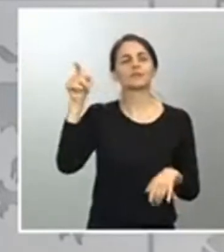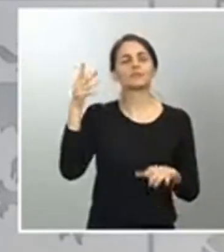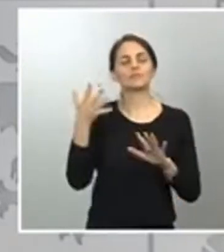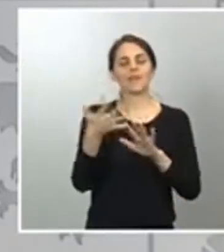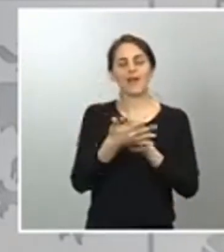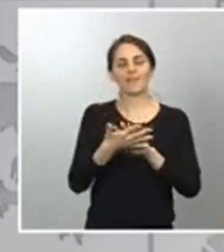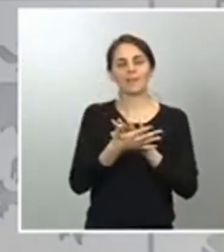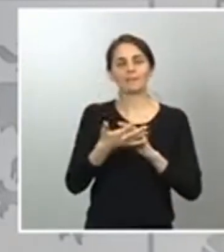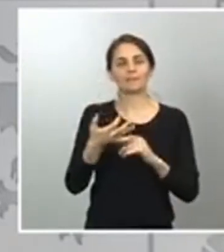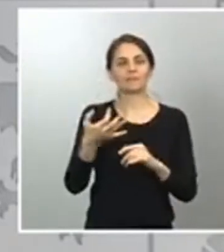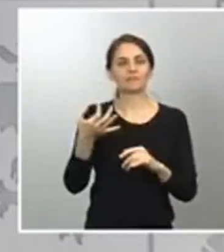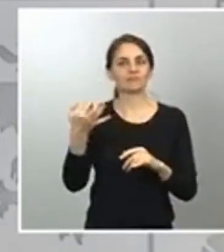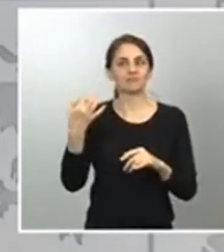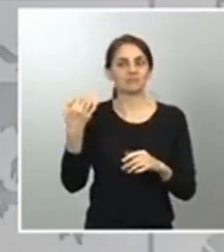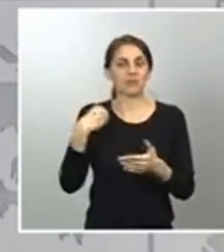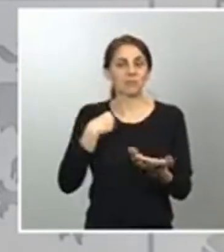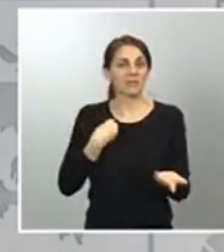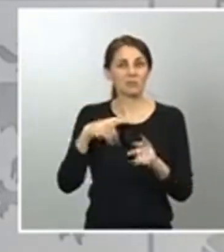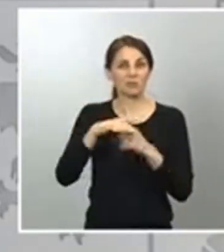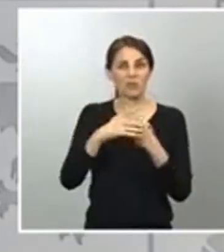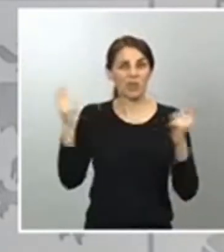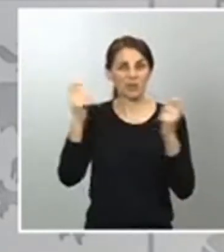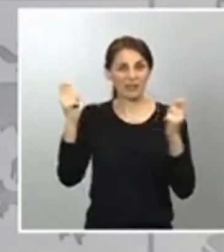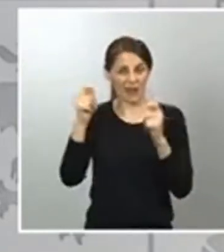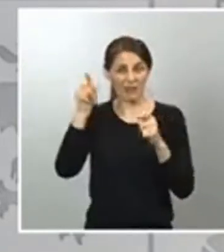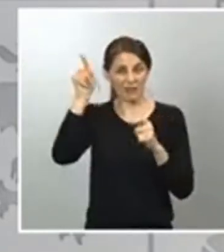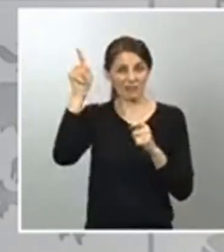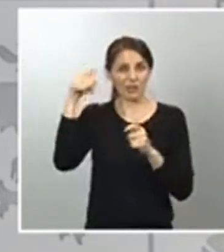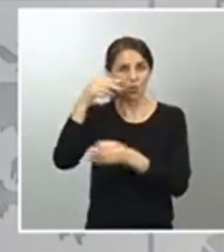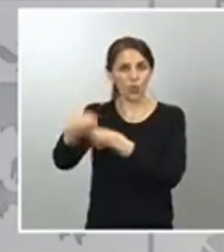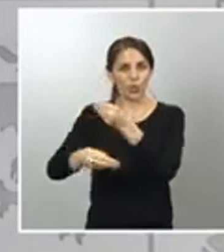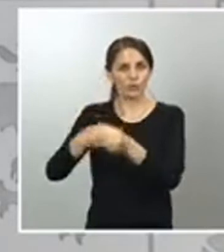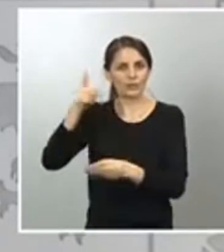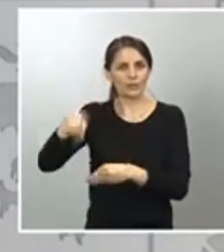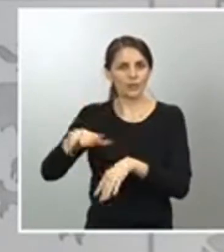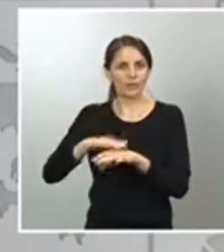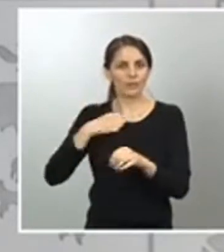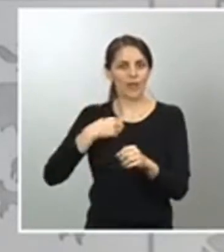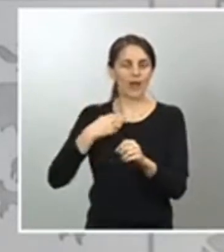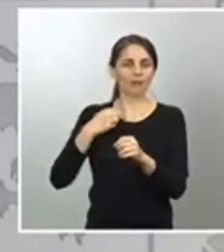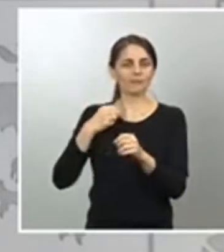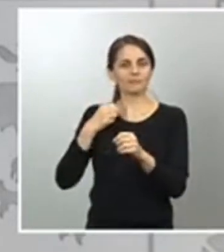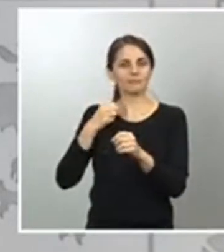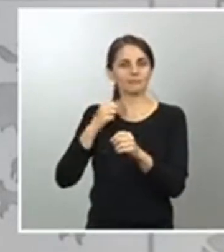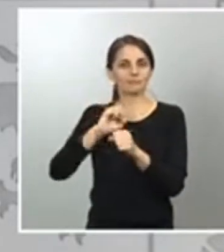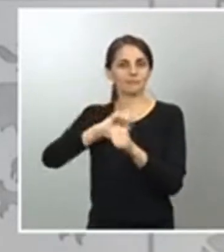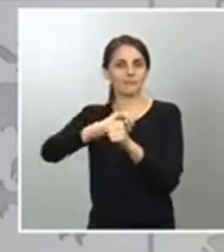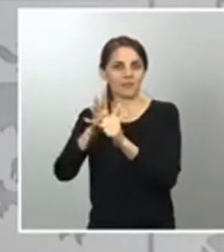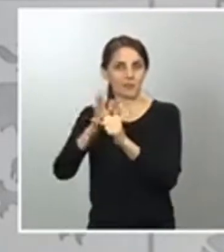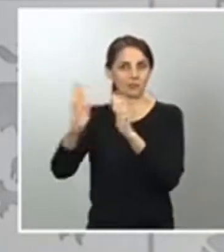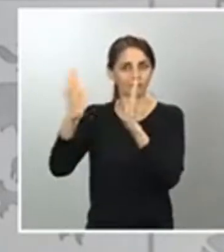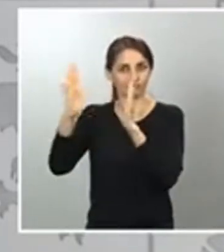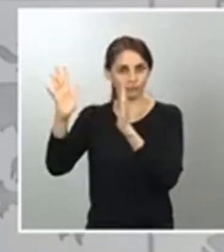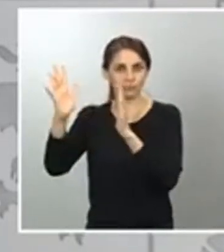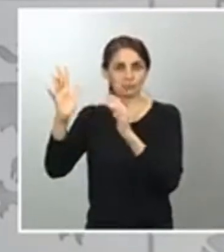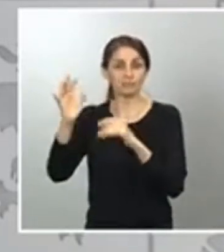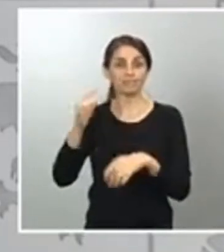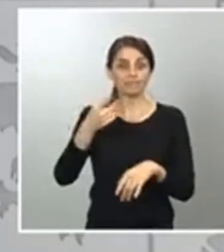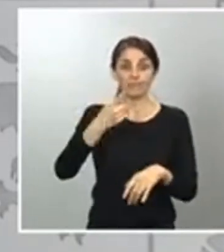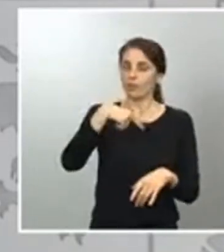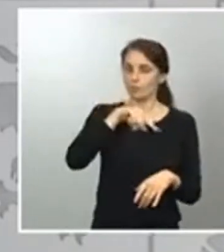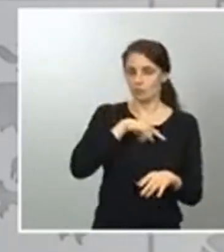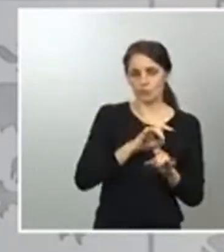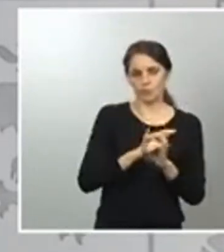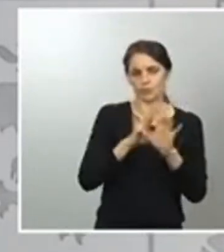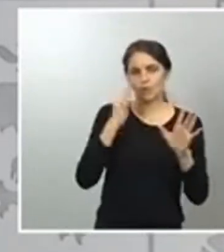para frenar el embate del COVID-19. Nosotros vamos a plantear, lógicamente, una nueva prórroga de 15 días, como